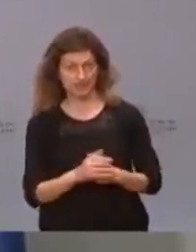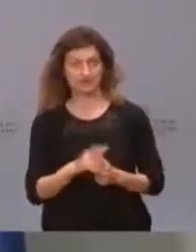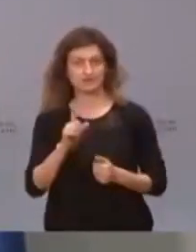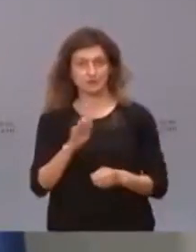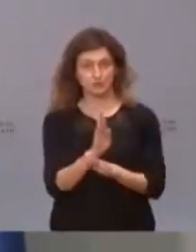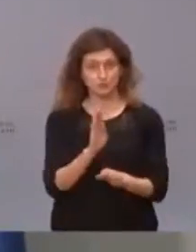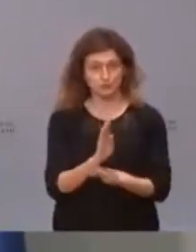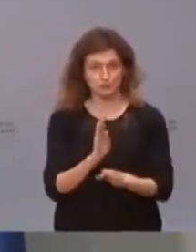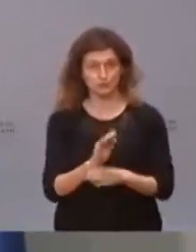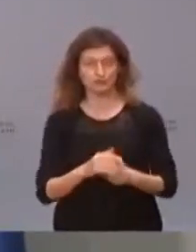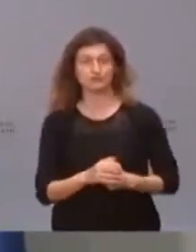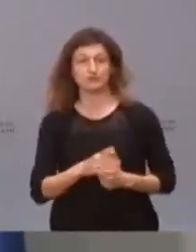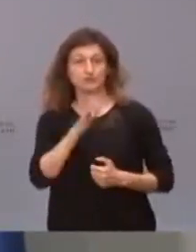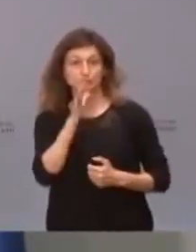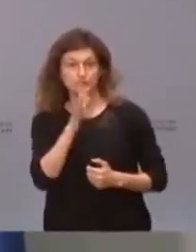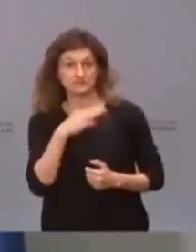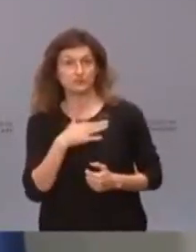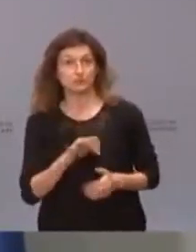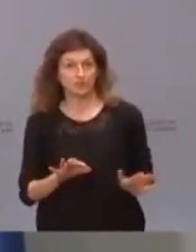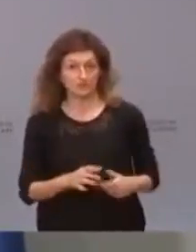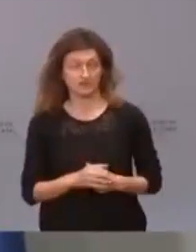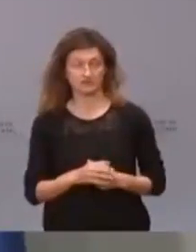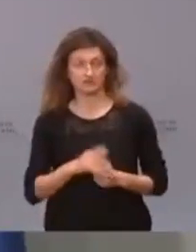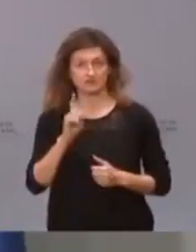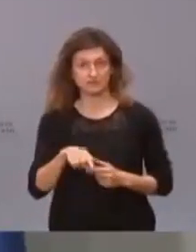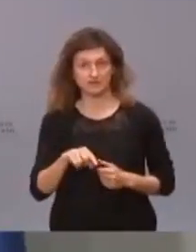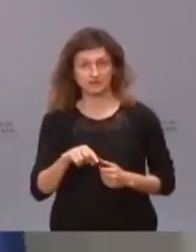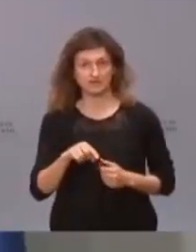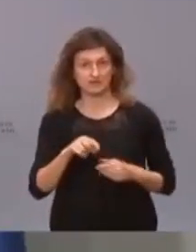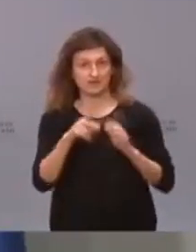precaución en la medida de lo posible, mantener las medidas higiénicas, mantener las distancias.